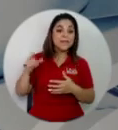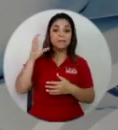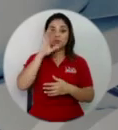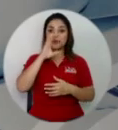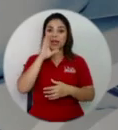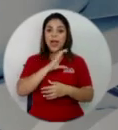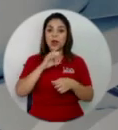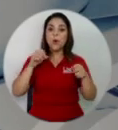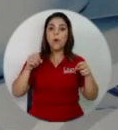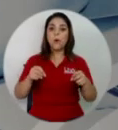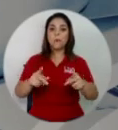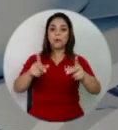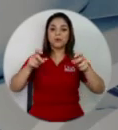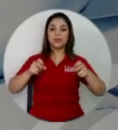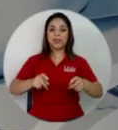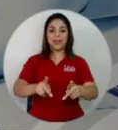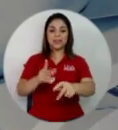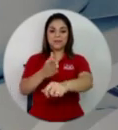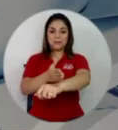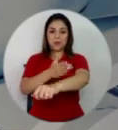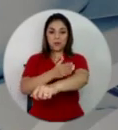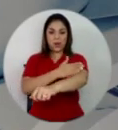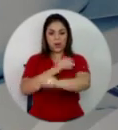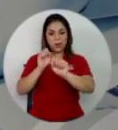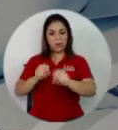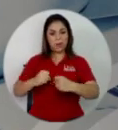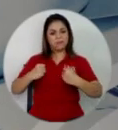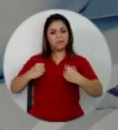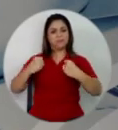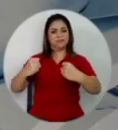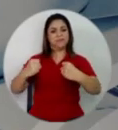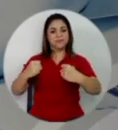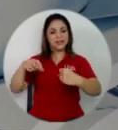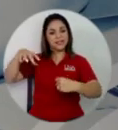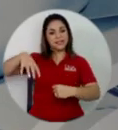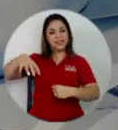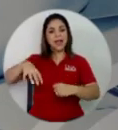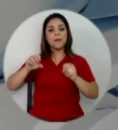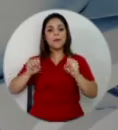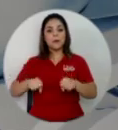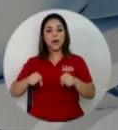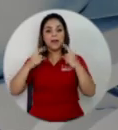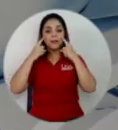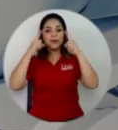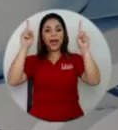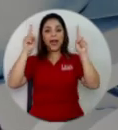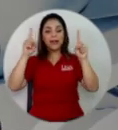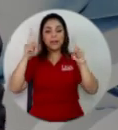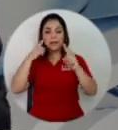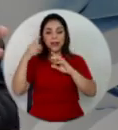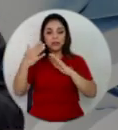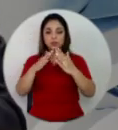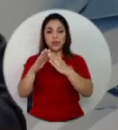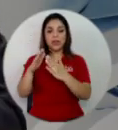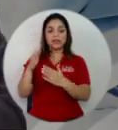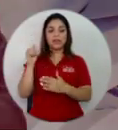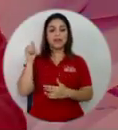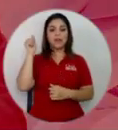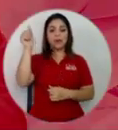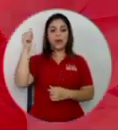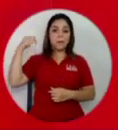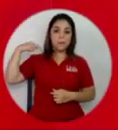esas oportunidades de mejora que potencien lo que la sede puede darle a la población de Alajuela en los próximos años. Dentro de